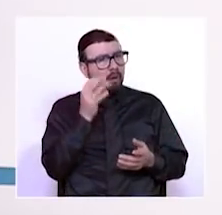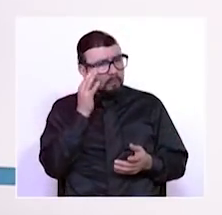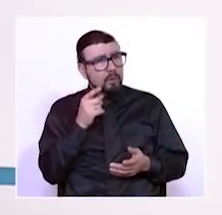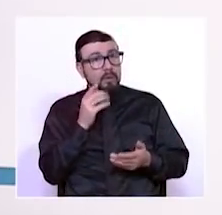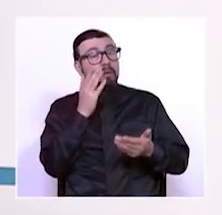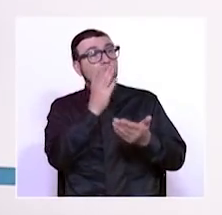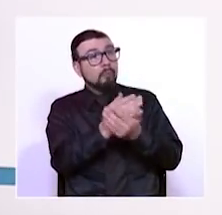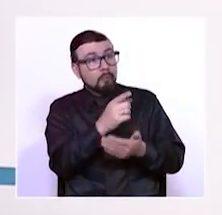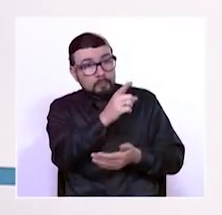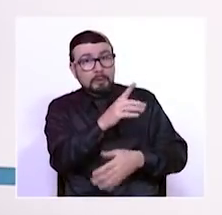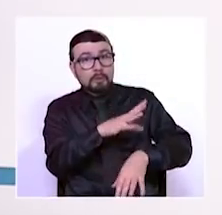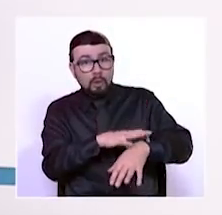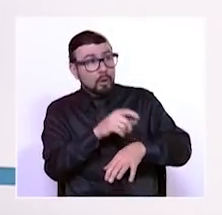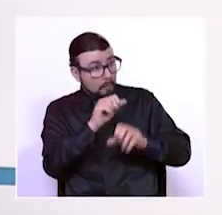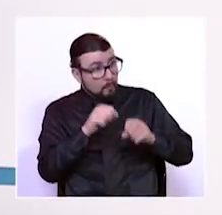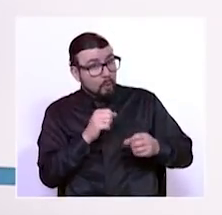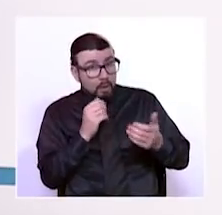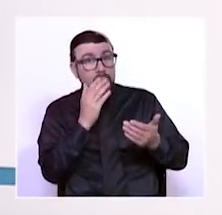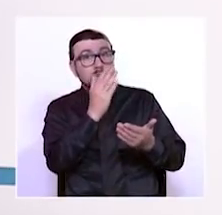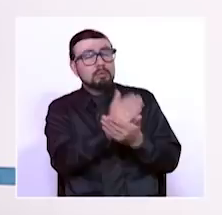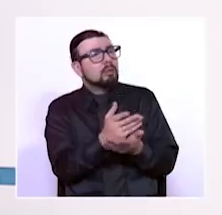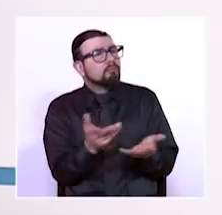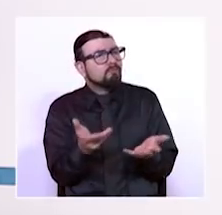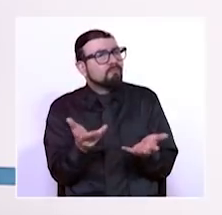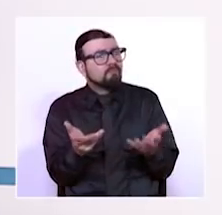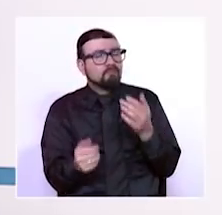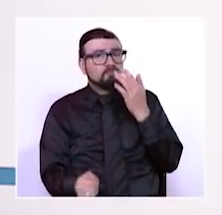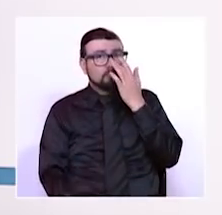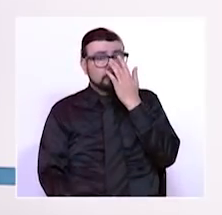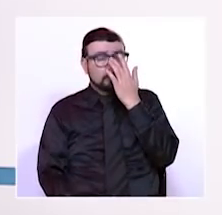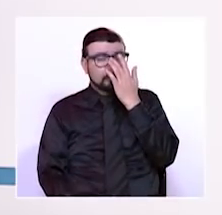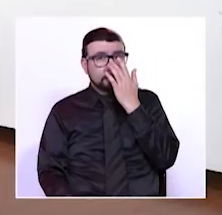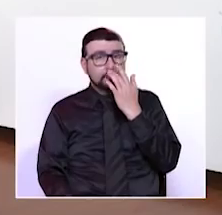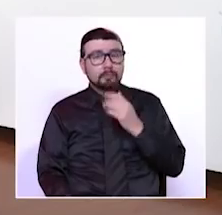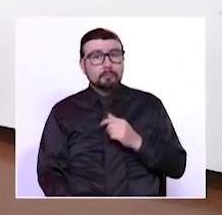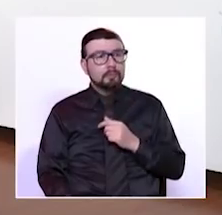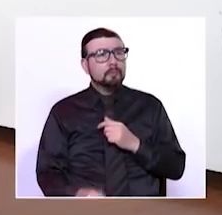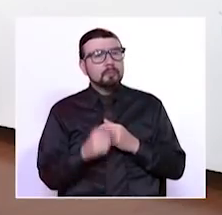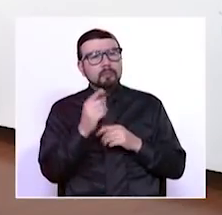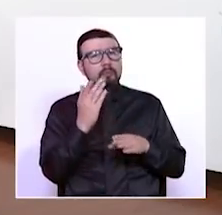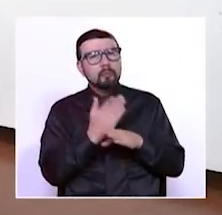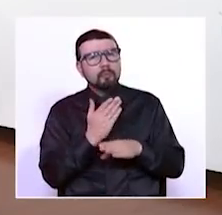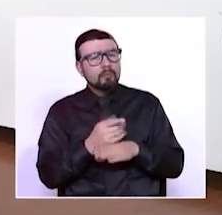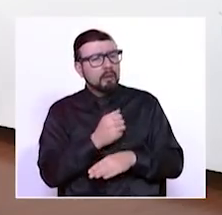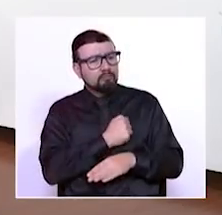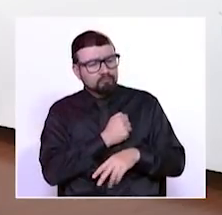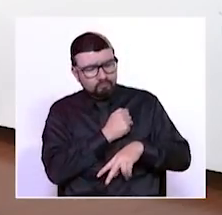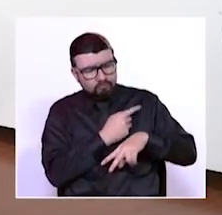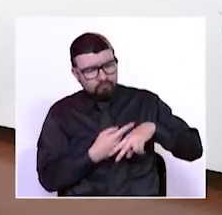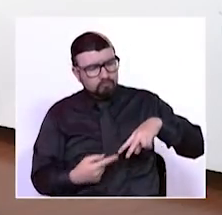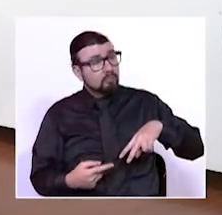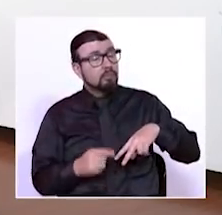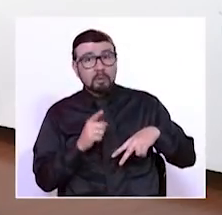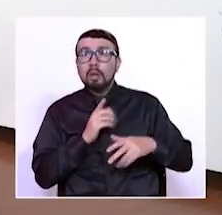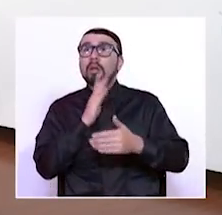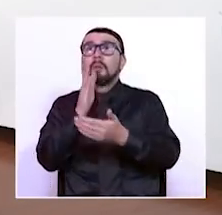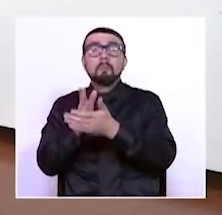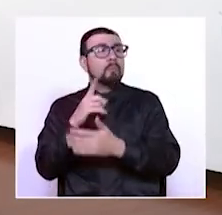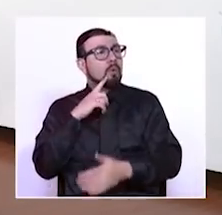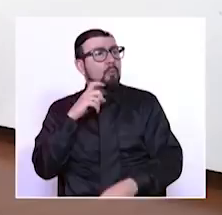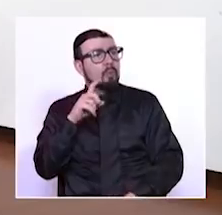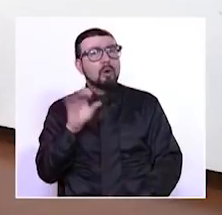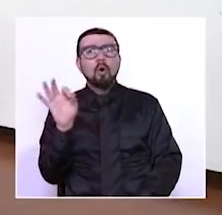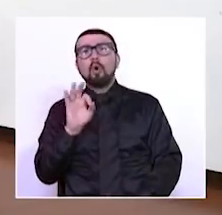si el doctor que está atendiendo estos casos de problemas cardiovasculares, él viene a Bucaramanga o a